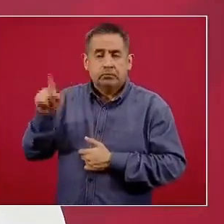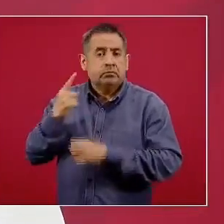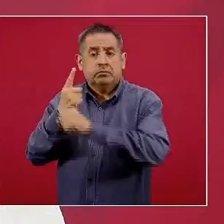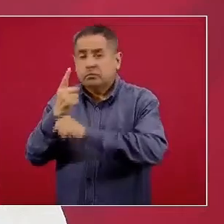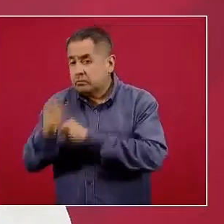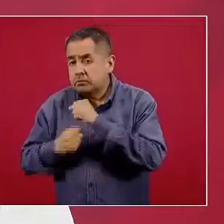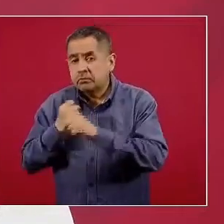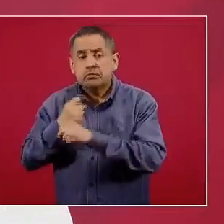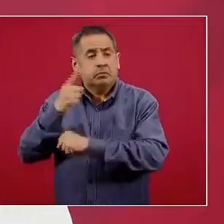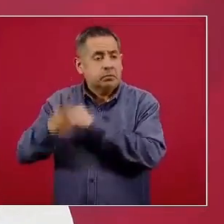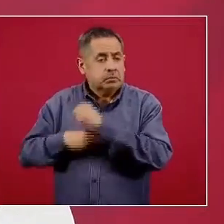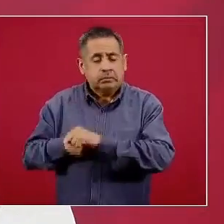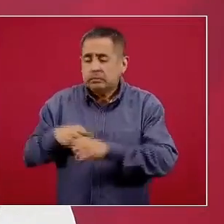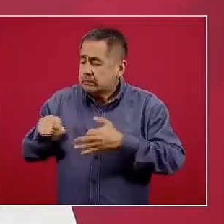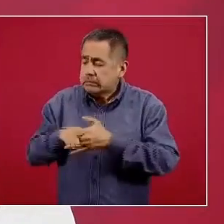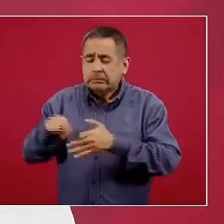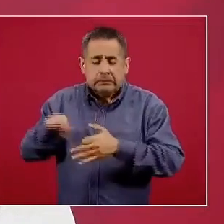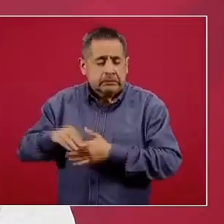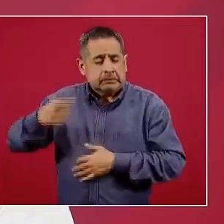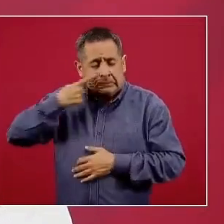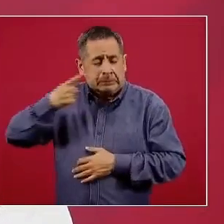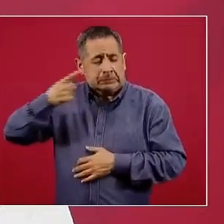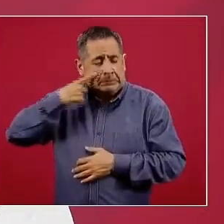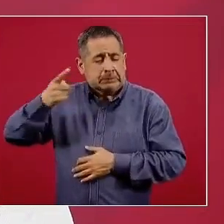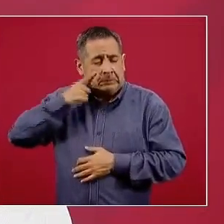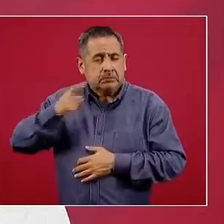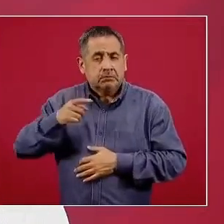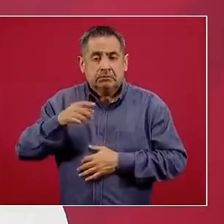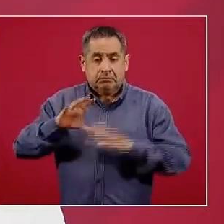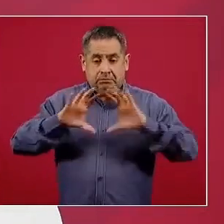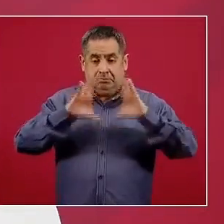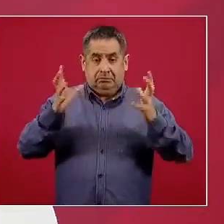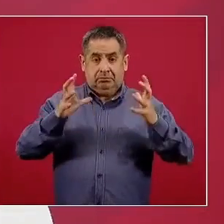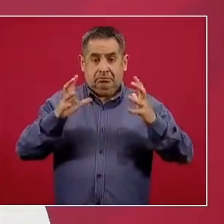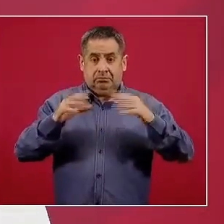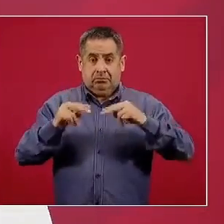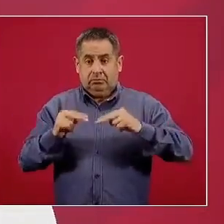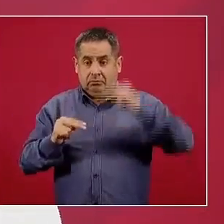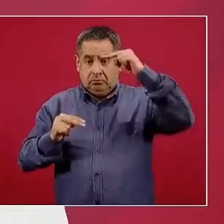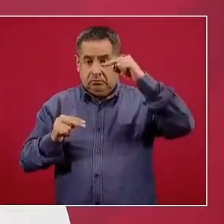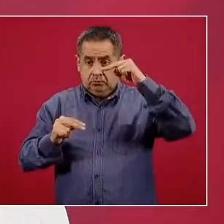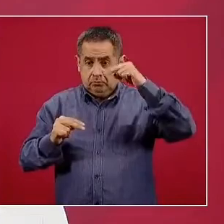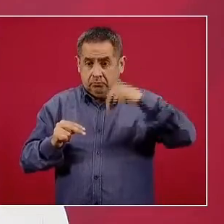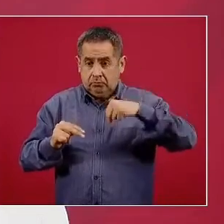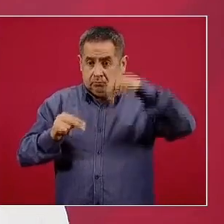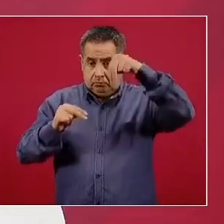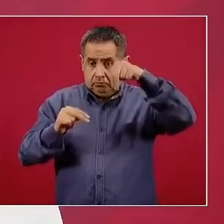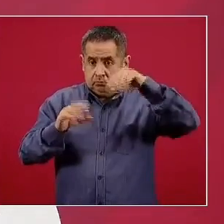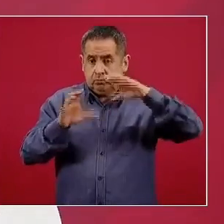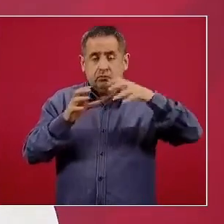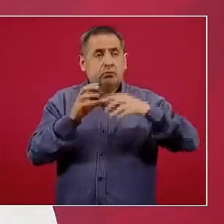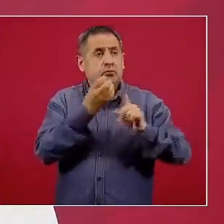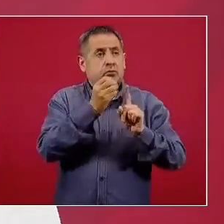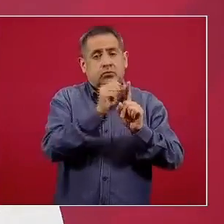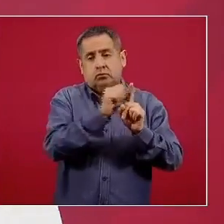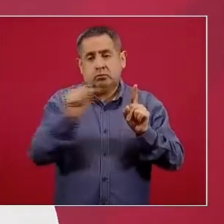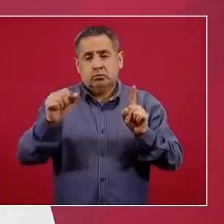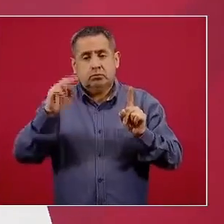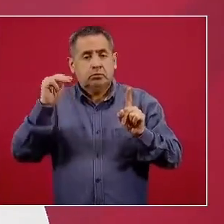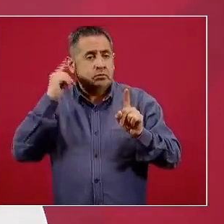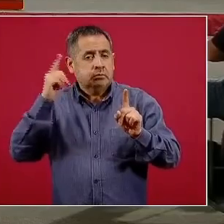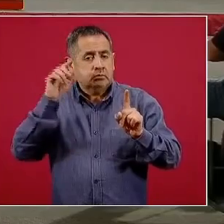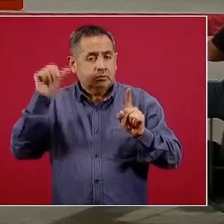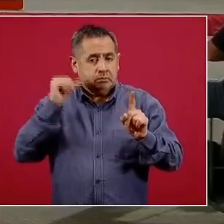los años para el hemisferio norte a partir de octubre y hasta marzo o abril